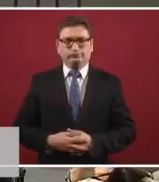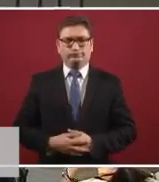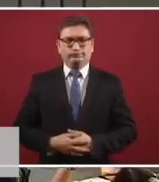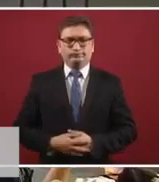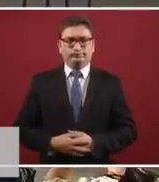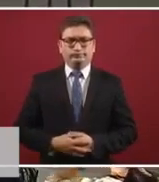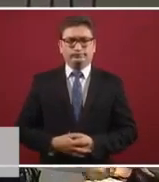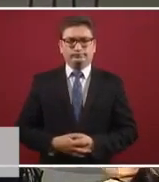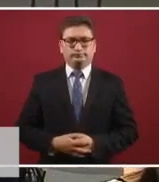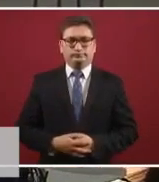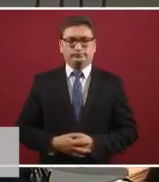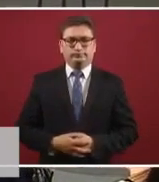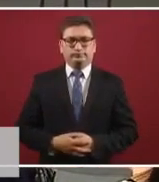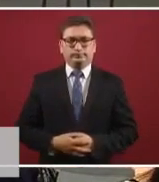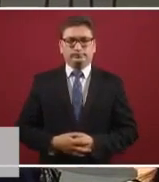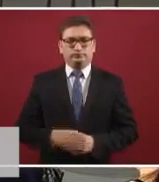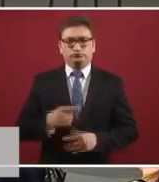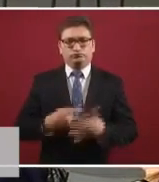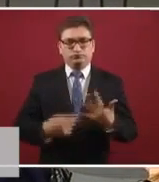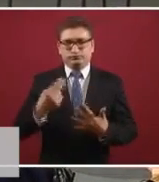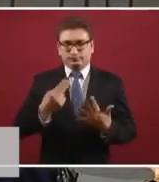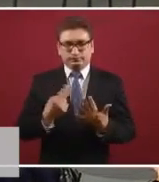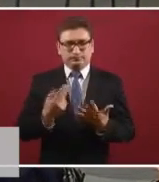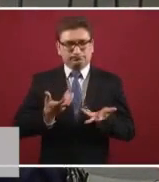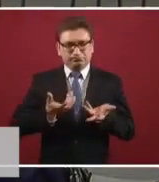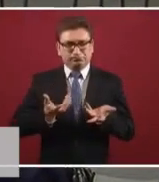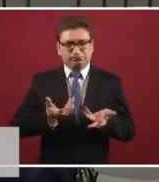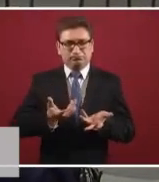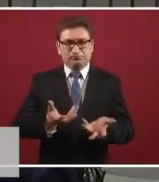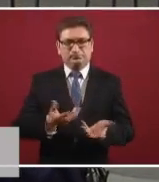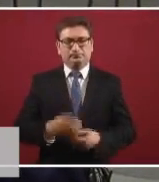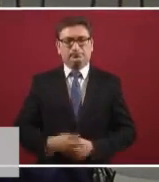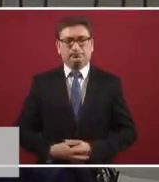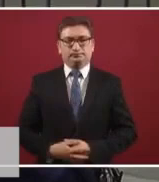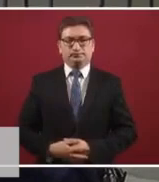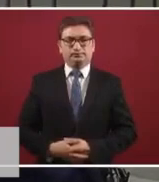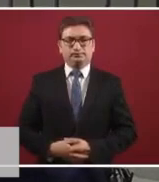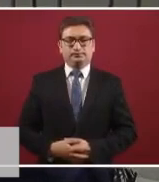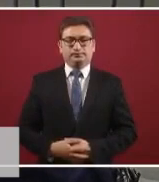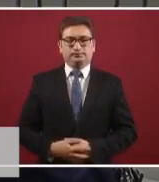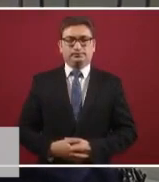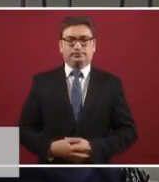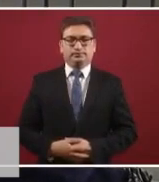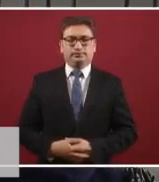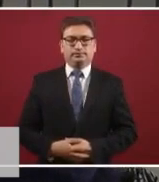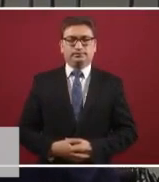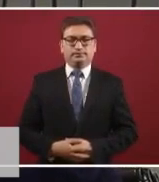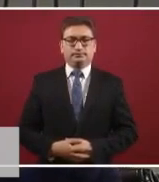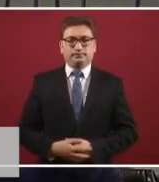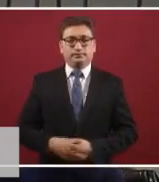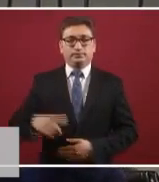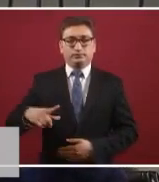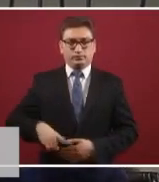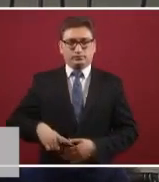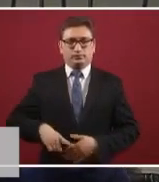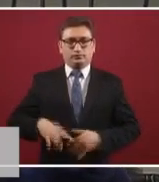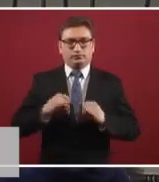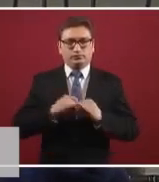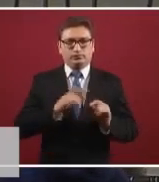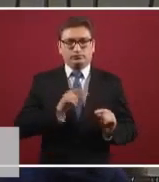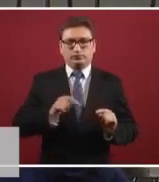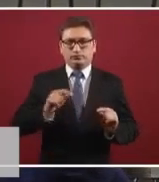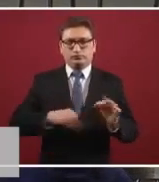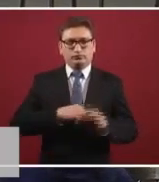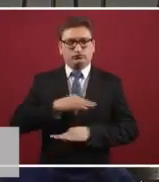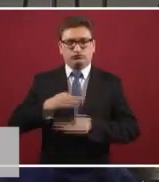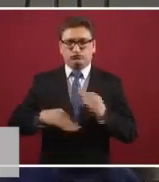Se han detenido las privatizaciones y se fortalece a Pemex y a la CFE. Está garantizada la producción eléctrica y no habrá aumentos en términos reales